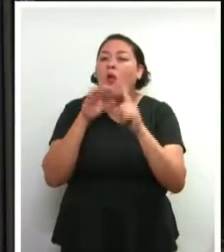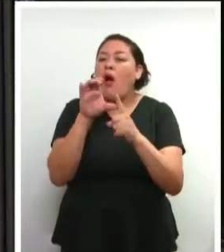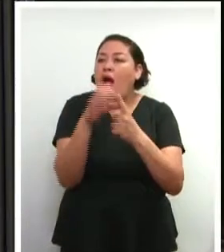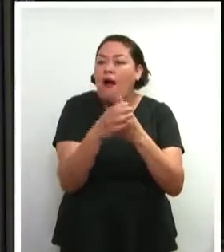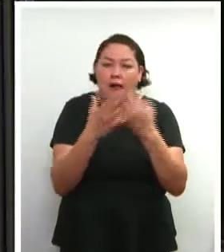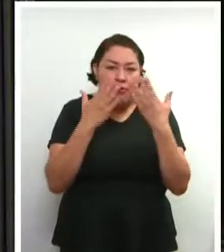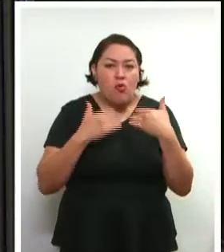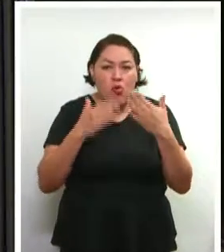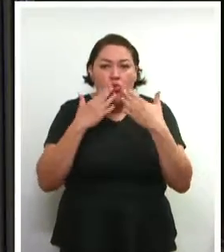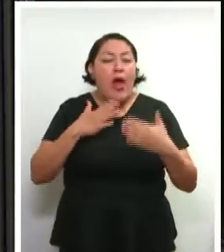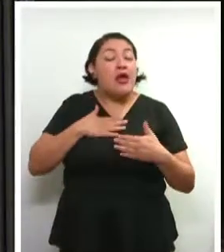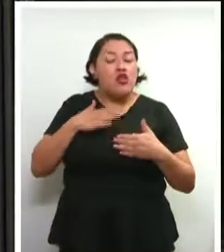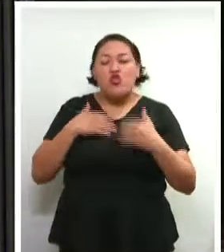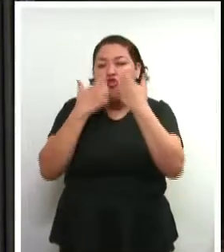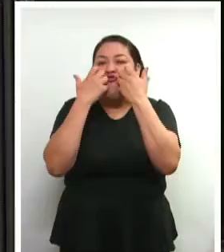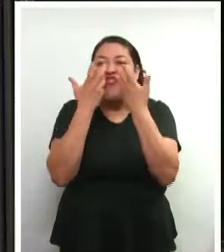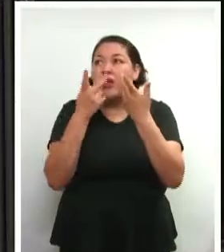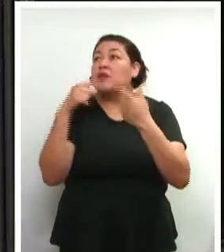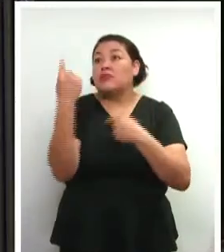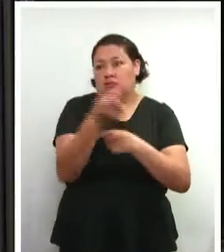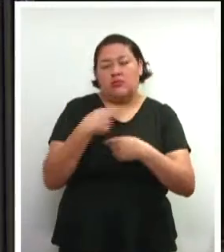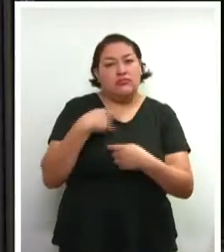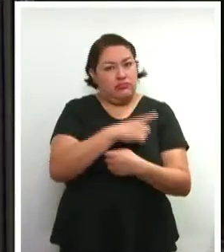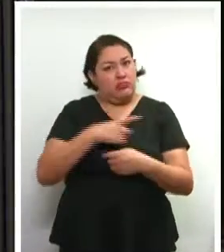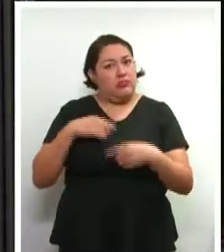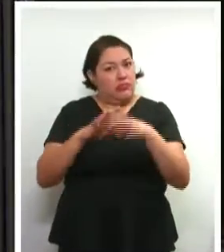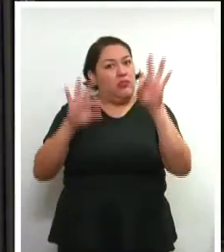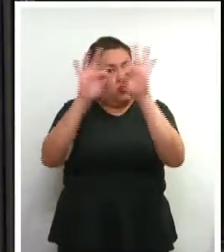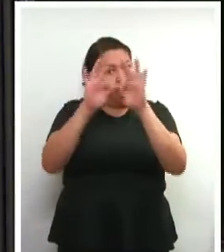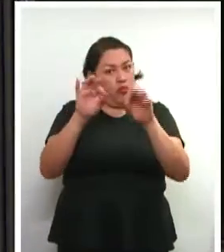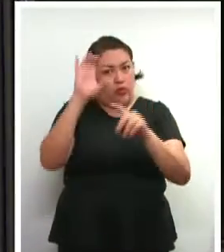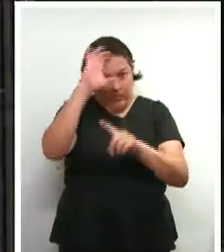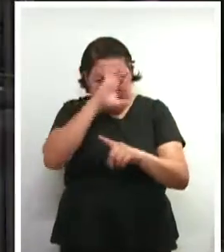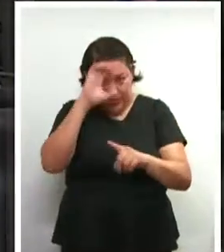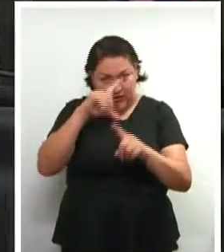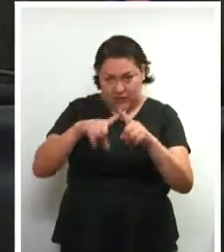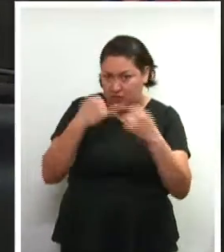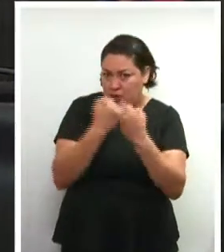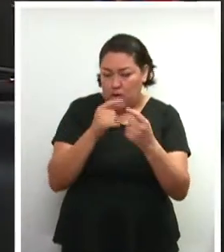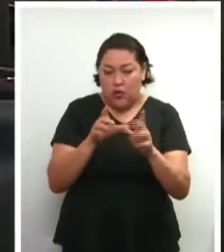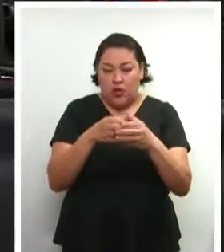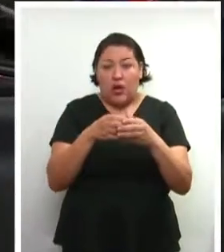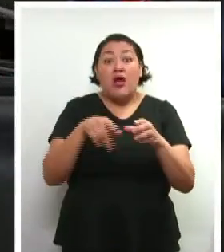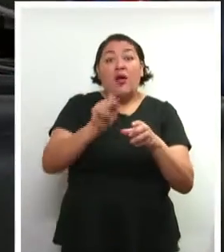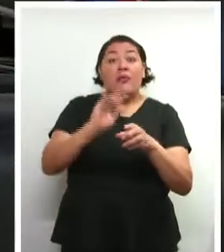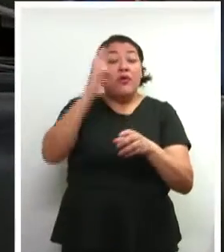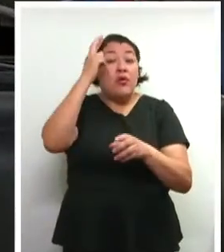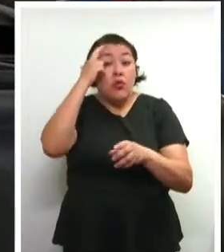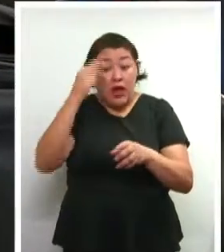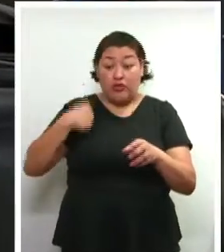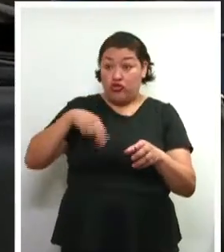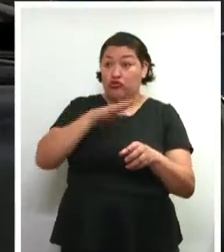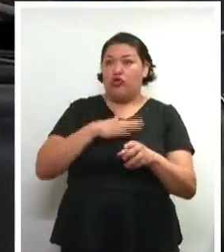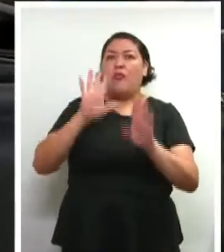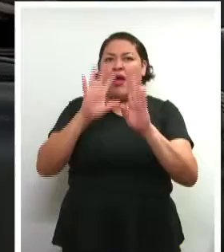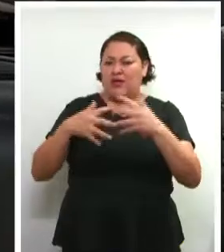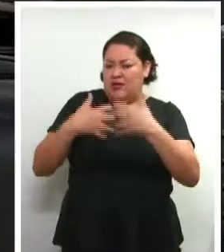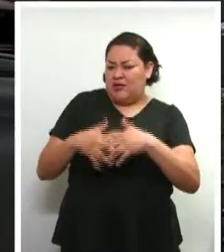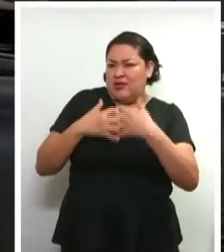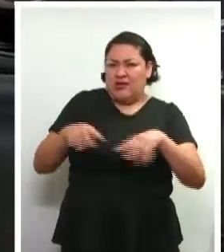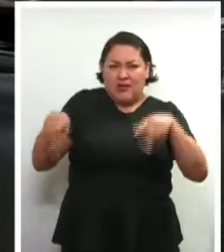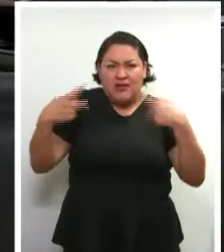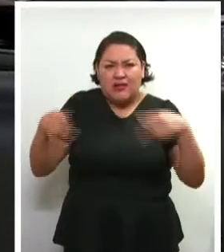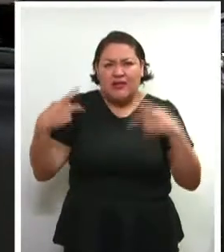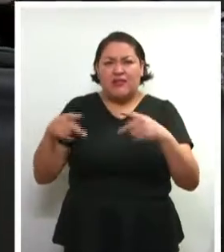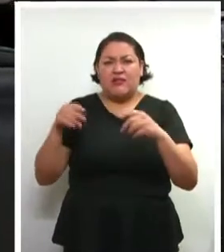ciencias que tanto me importan o que tanto nos deberían importar. Los artistas en particular no formamos parte de la cadena productiva, a excepción quizás del cine o de